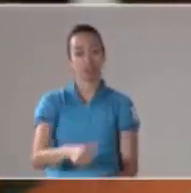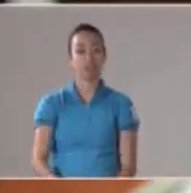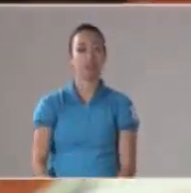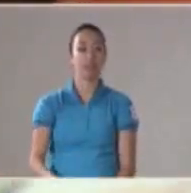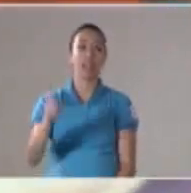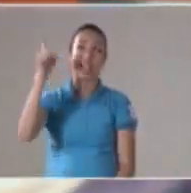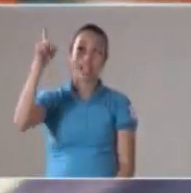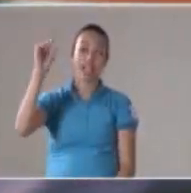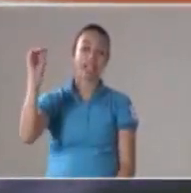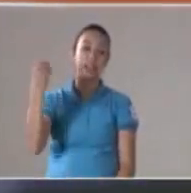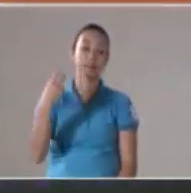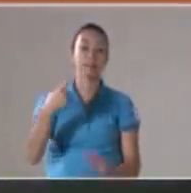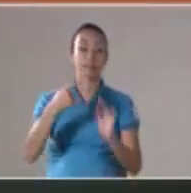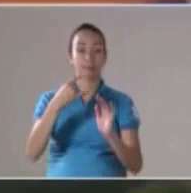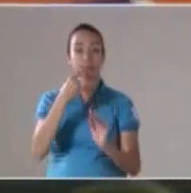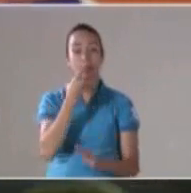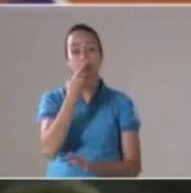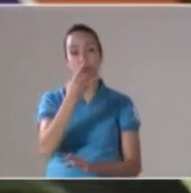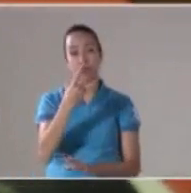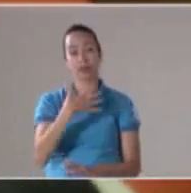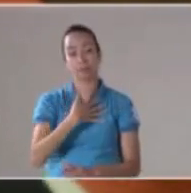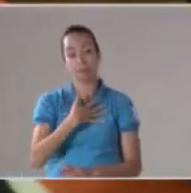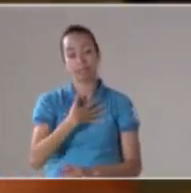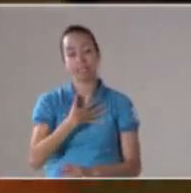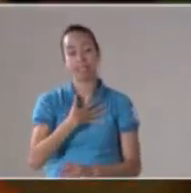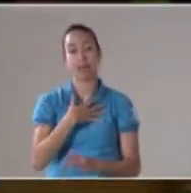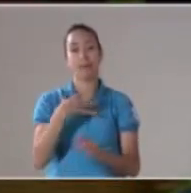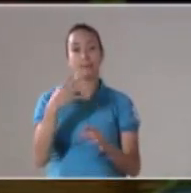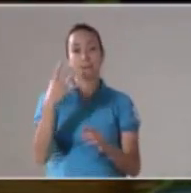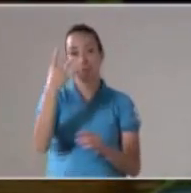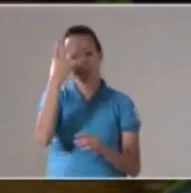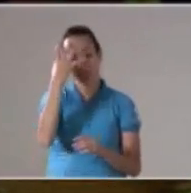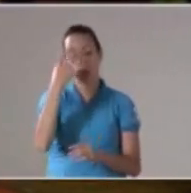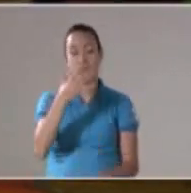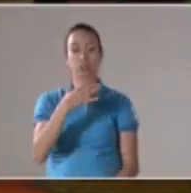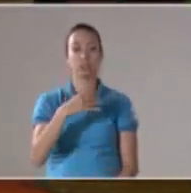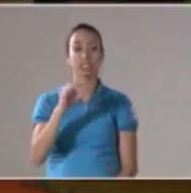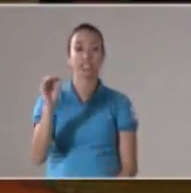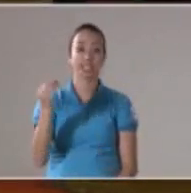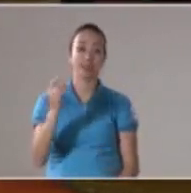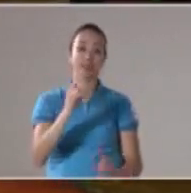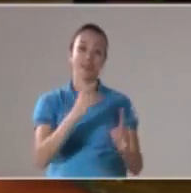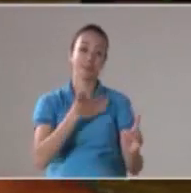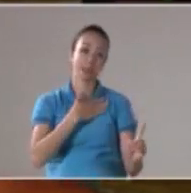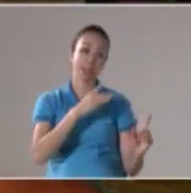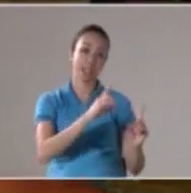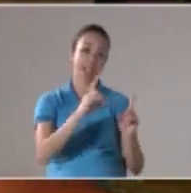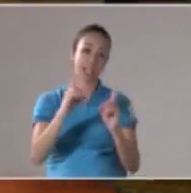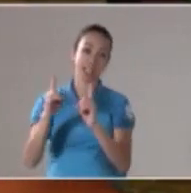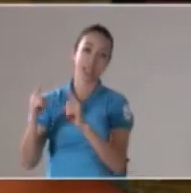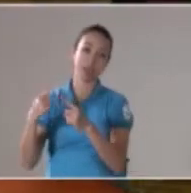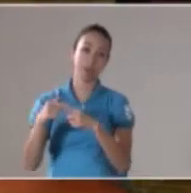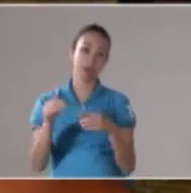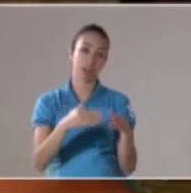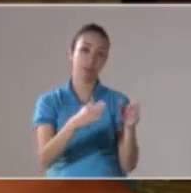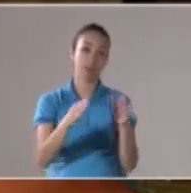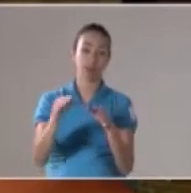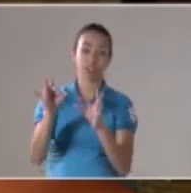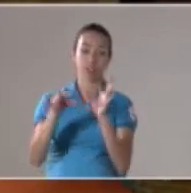el que perdona mis pecados, el que perdona mis iniquidades, el que me guía por senda de justicia. Eso tiene que ver con el nombre del